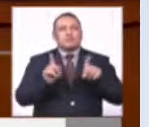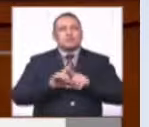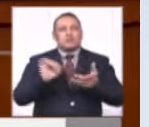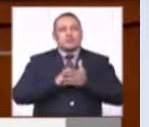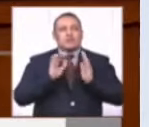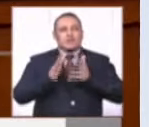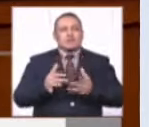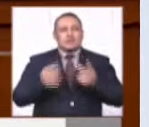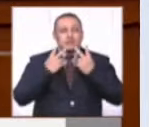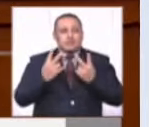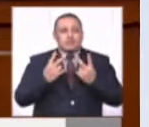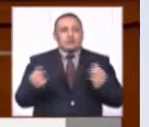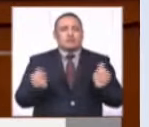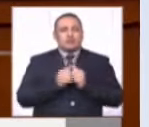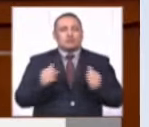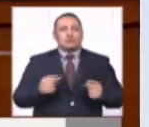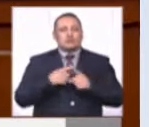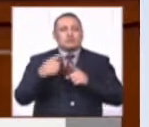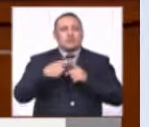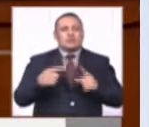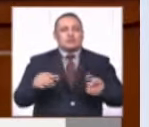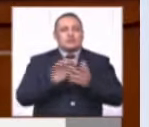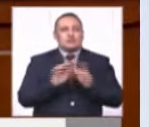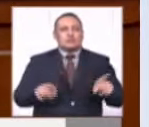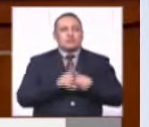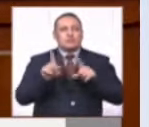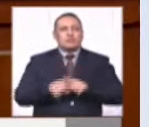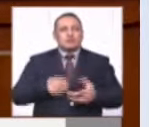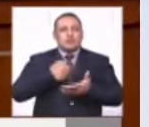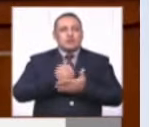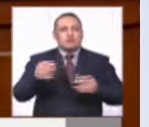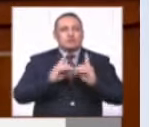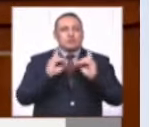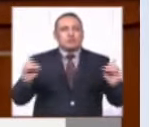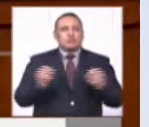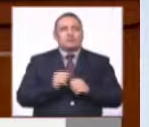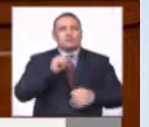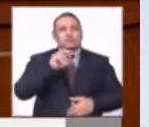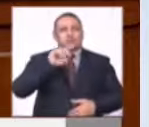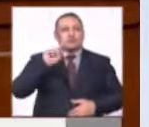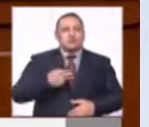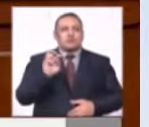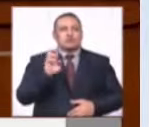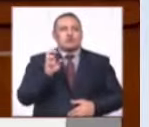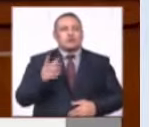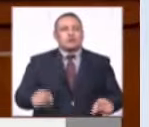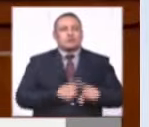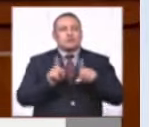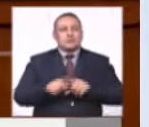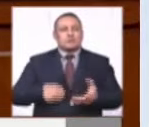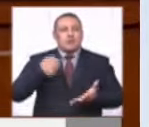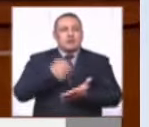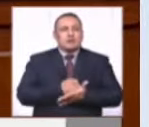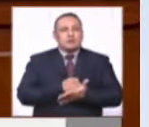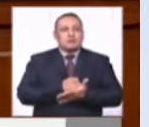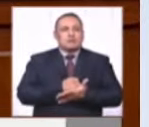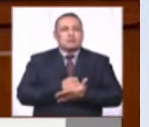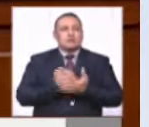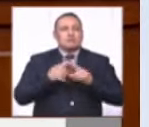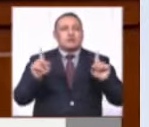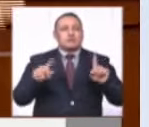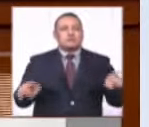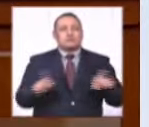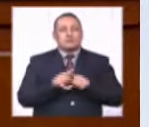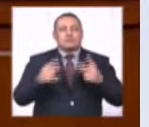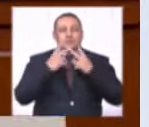dejar atrás nuestras colegas que han tenido la suerte de pagar un departamento por $300,000 de efectivo, pero